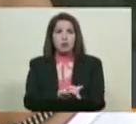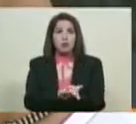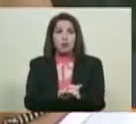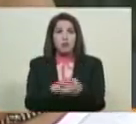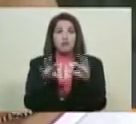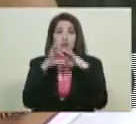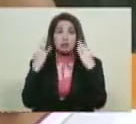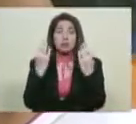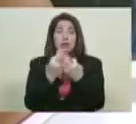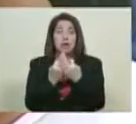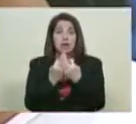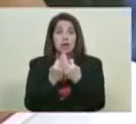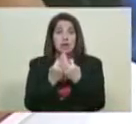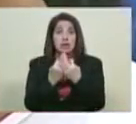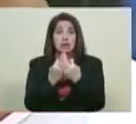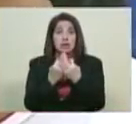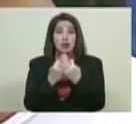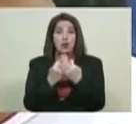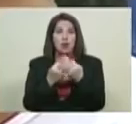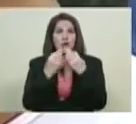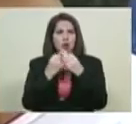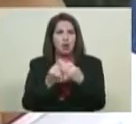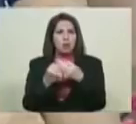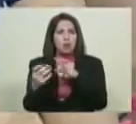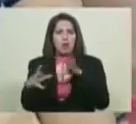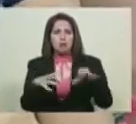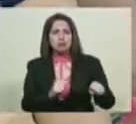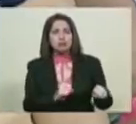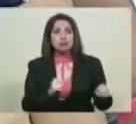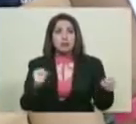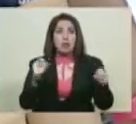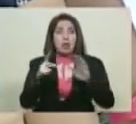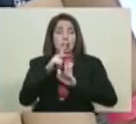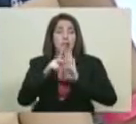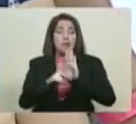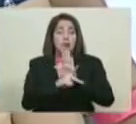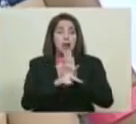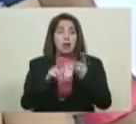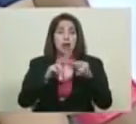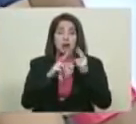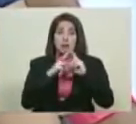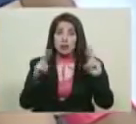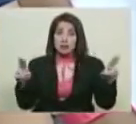de guerrilleros acogidos al plan de paz, asesinados vilmente.